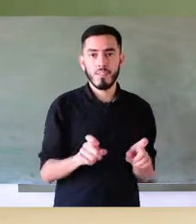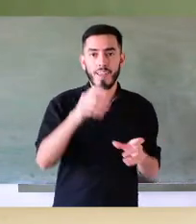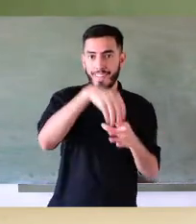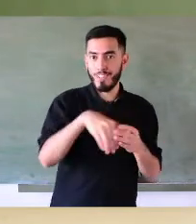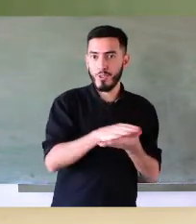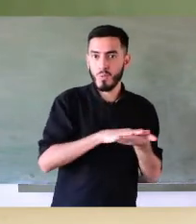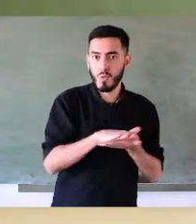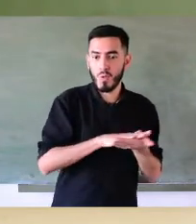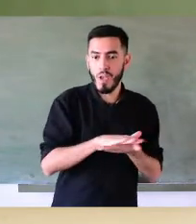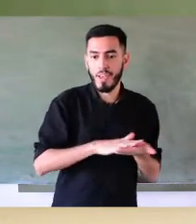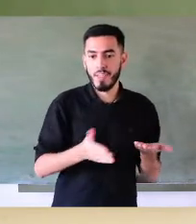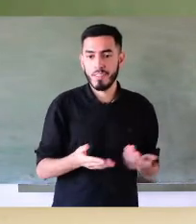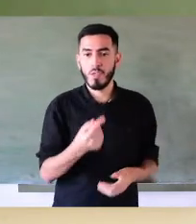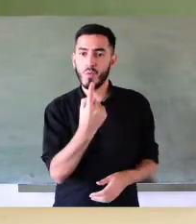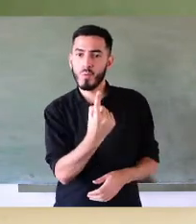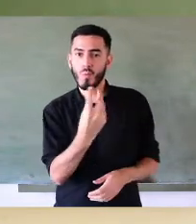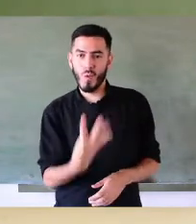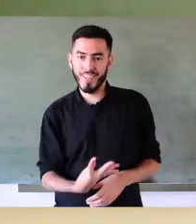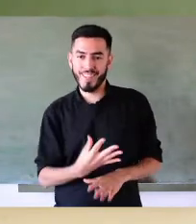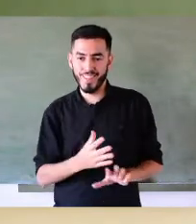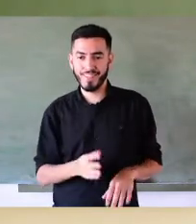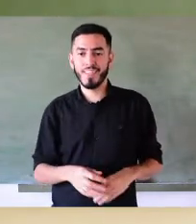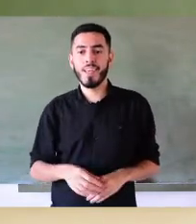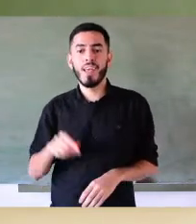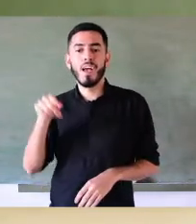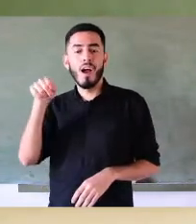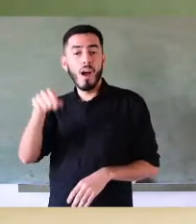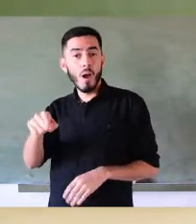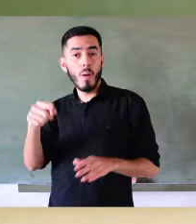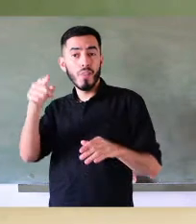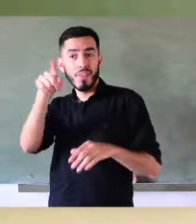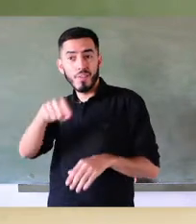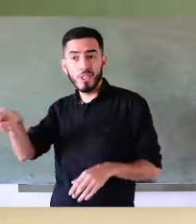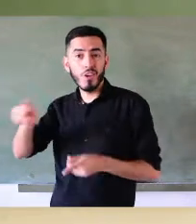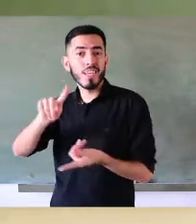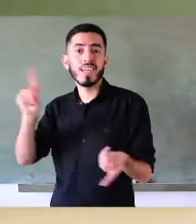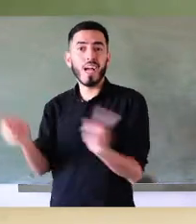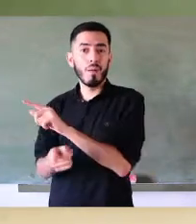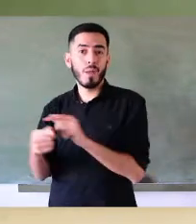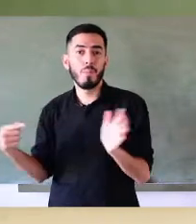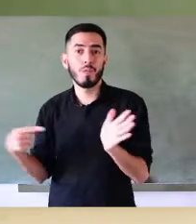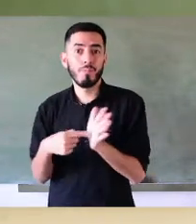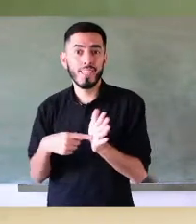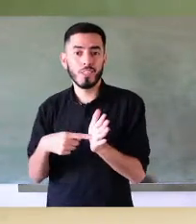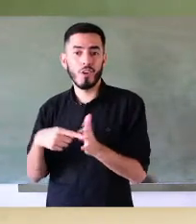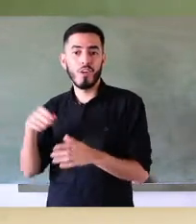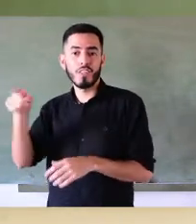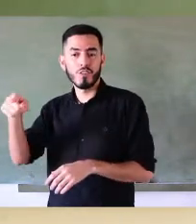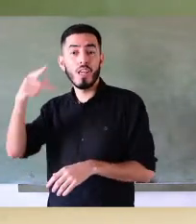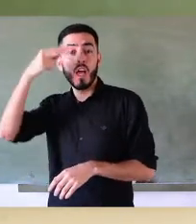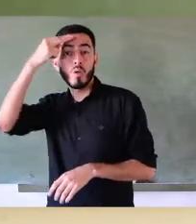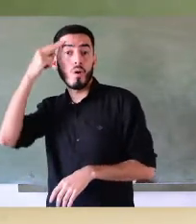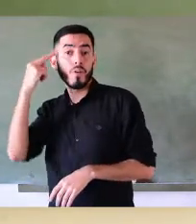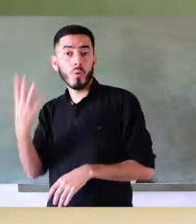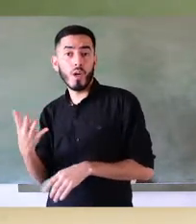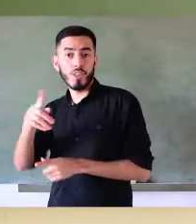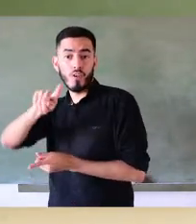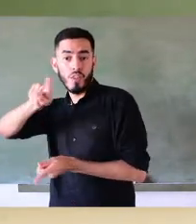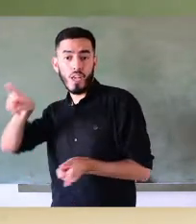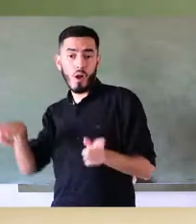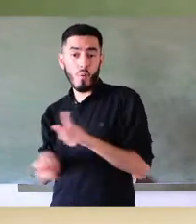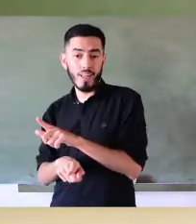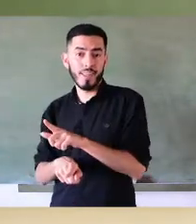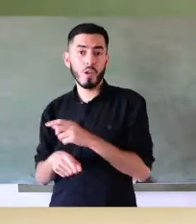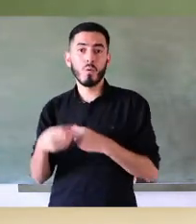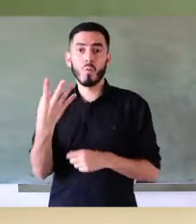1 cuarto, pasamos a multiplicación la división, invertimos la segunda fracción, por lo tanto, nos queda 4